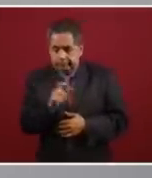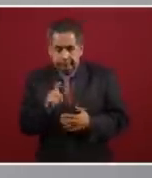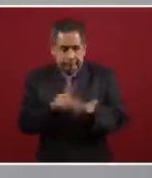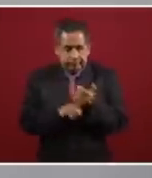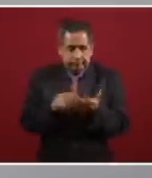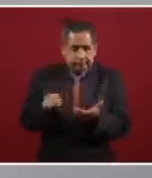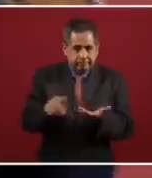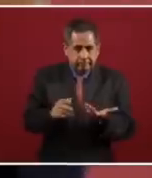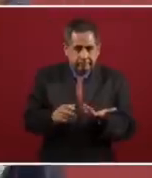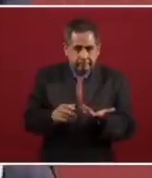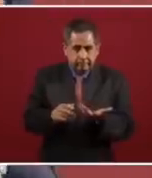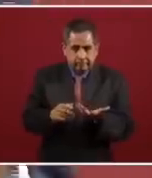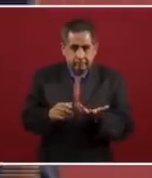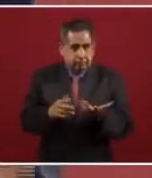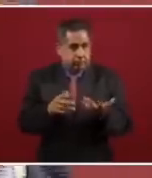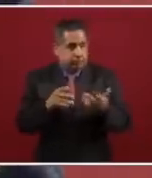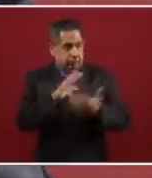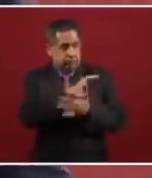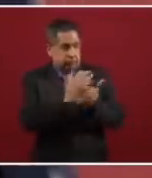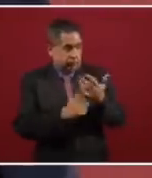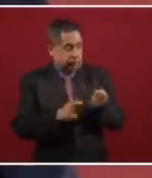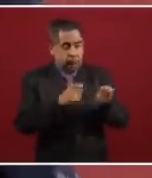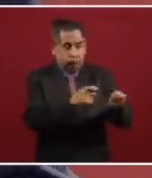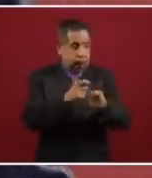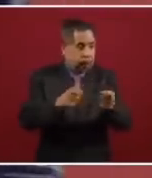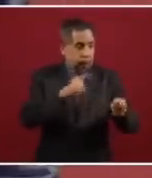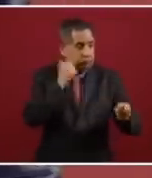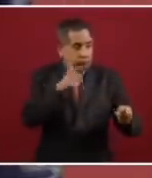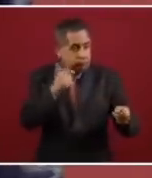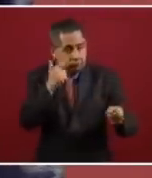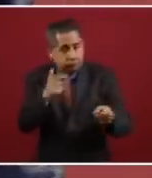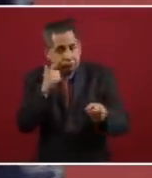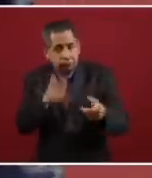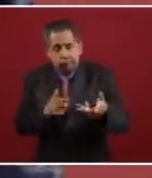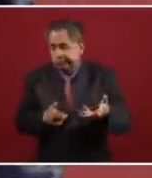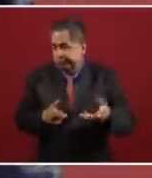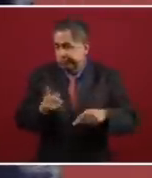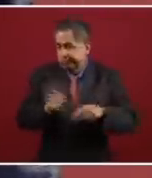ni los que tienen los contratos